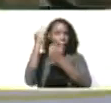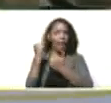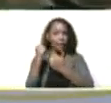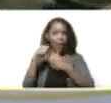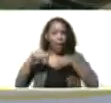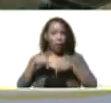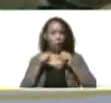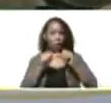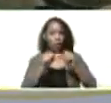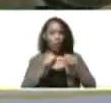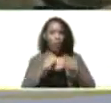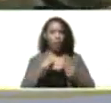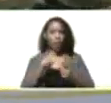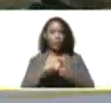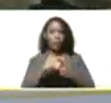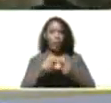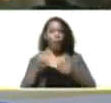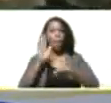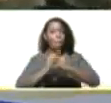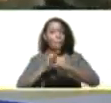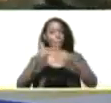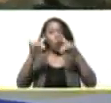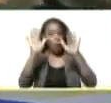esto continúa por ahora.